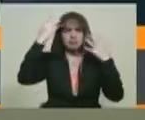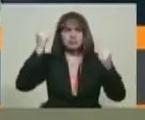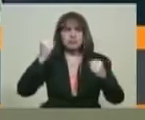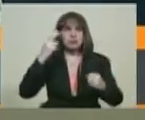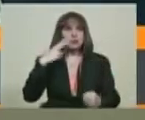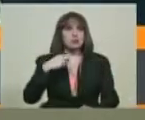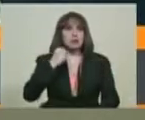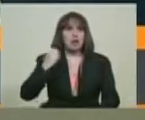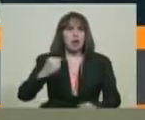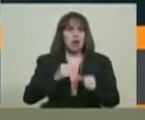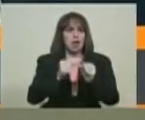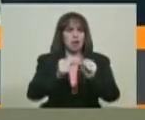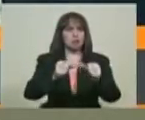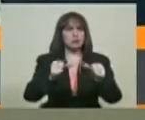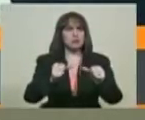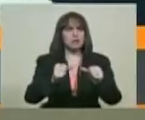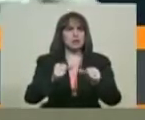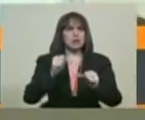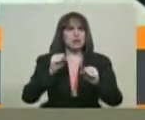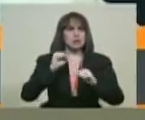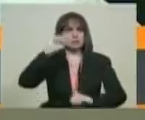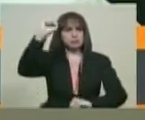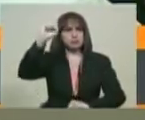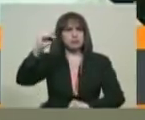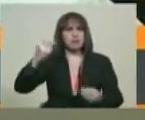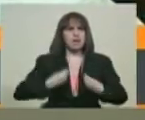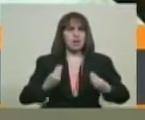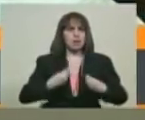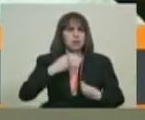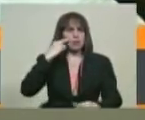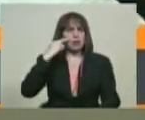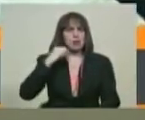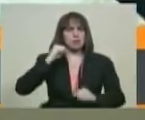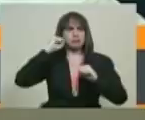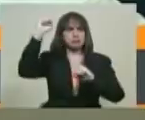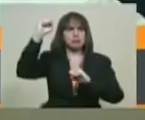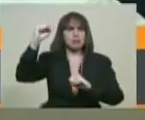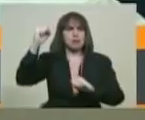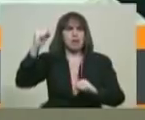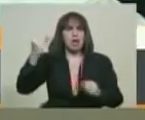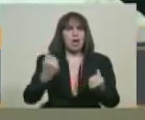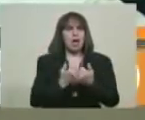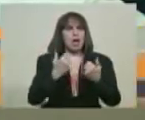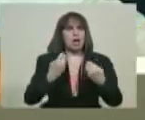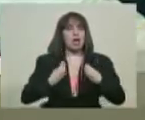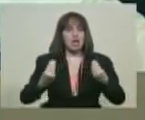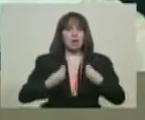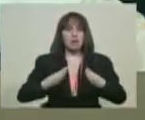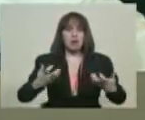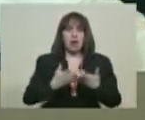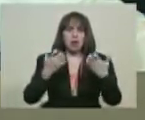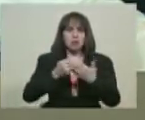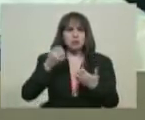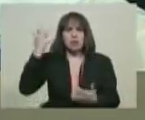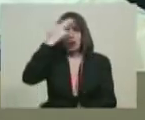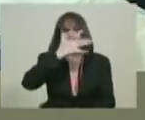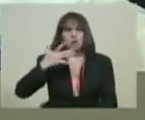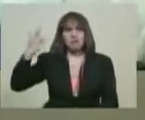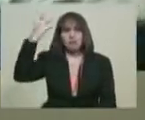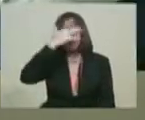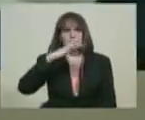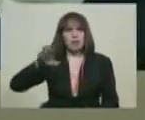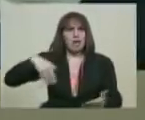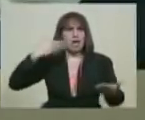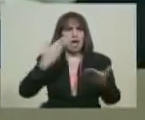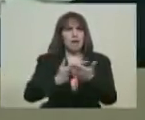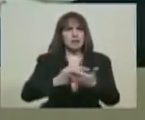la lucha sigue, que viva José Leonardo Chirino, que viva la lucha de los pueblos afrodescendientes.